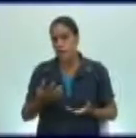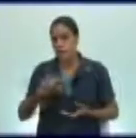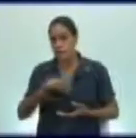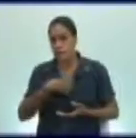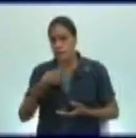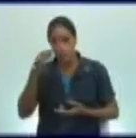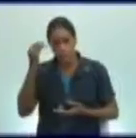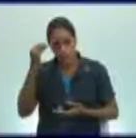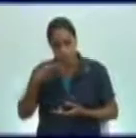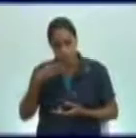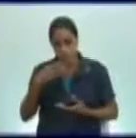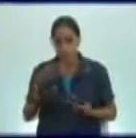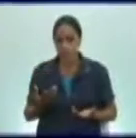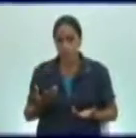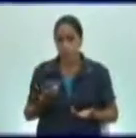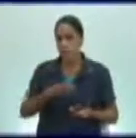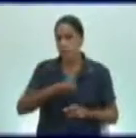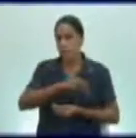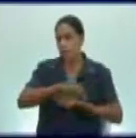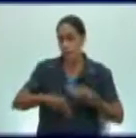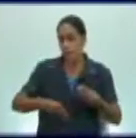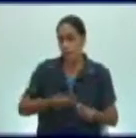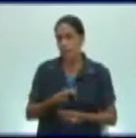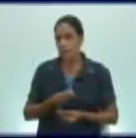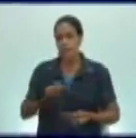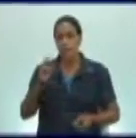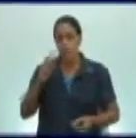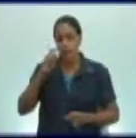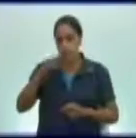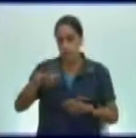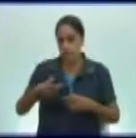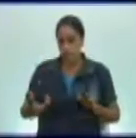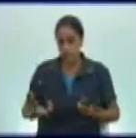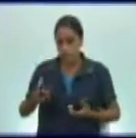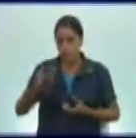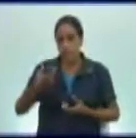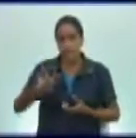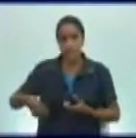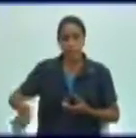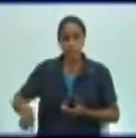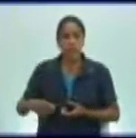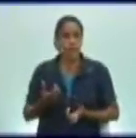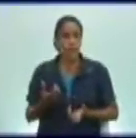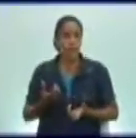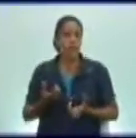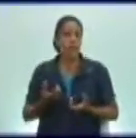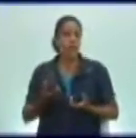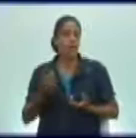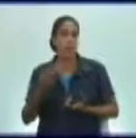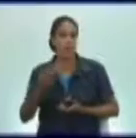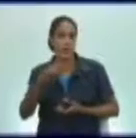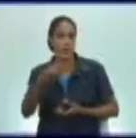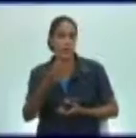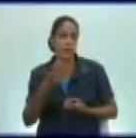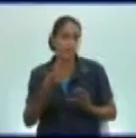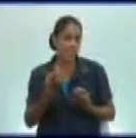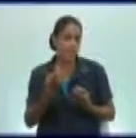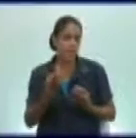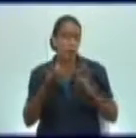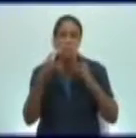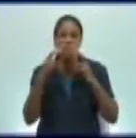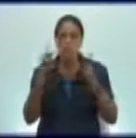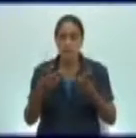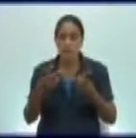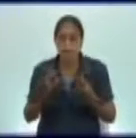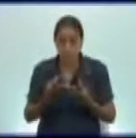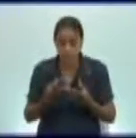ver con el intercambio de gases de estos animales. Las lombrices de tierra necesitan vivir en suelo húmedo